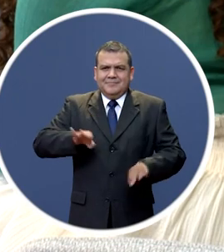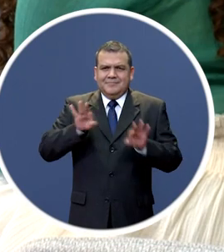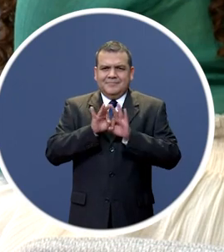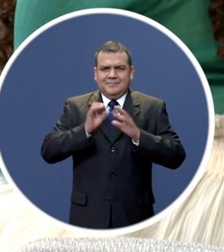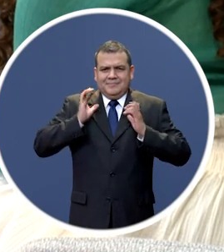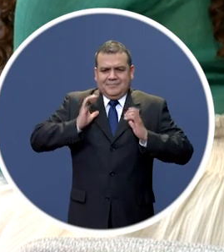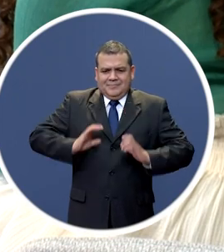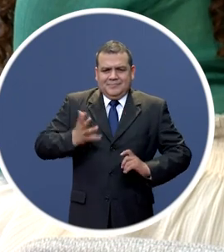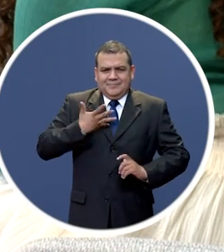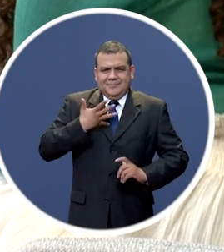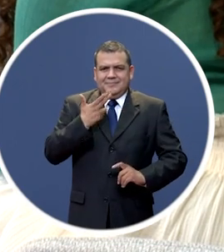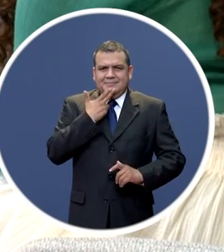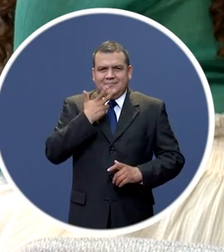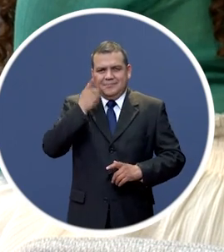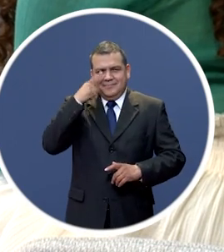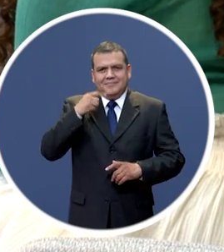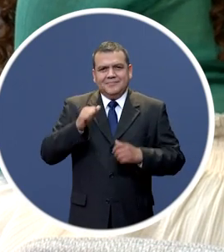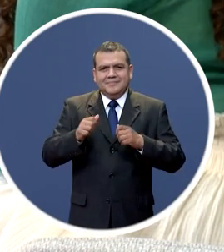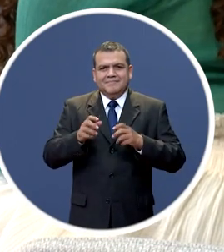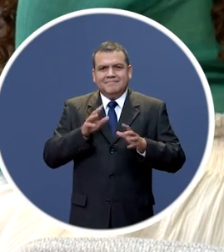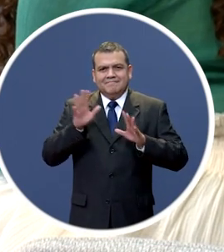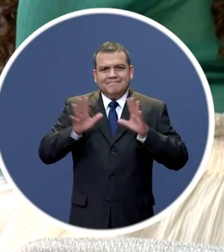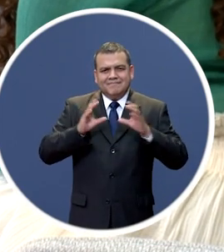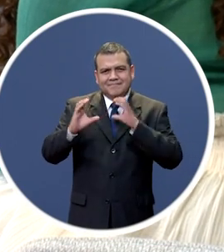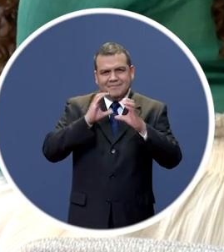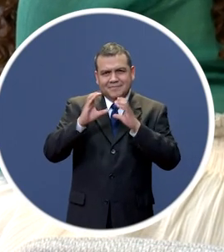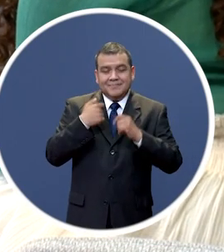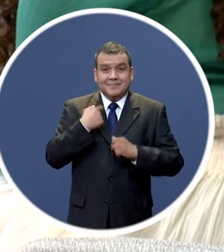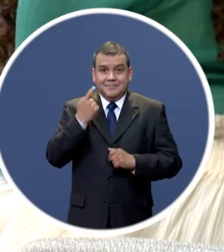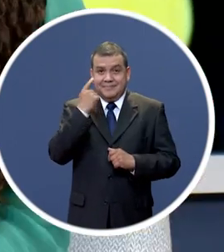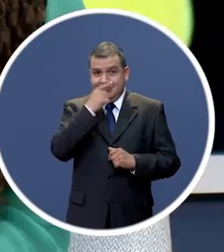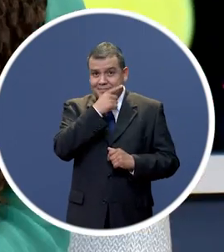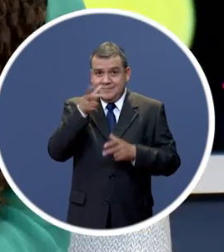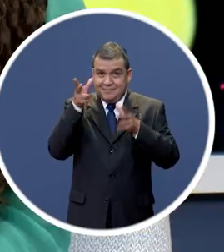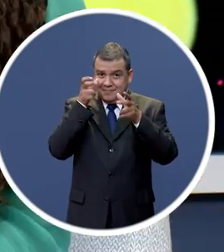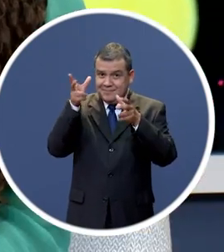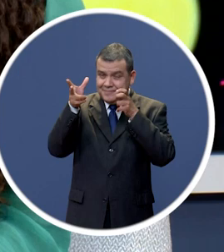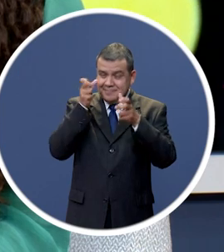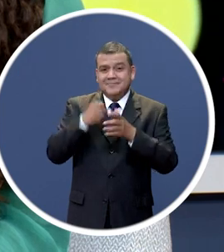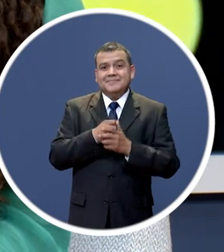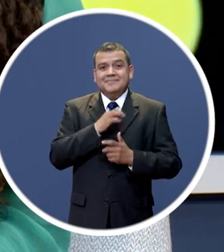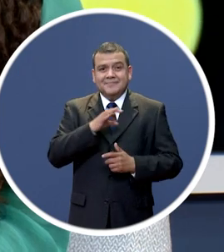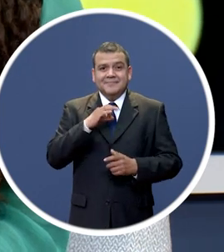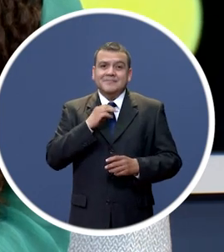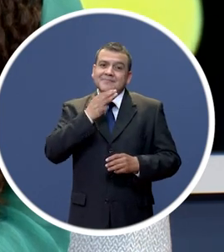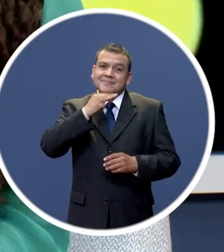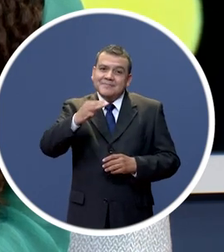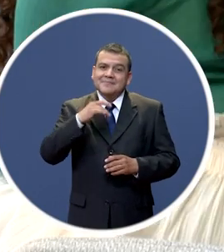cuerpo que es lo que tienen como herramienta y a la vista para la percepción de ese lenguaje,